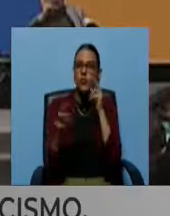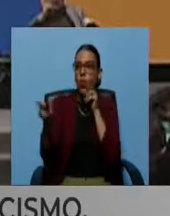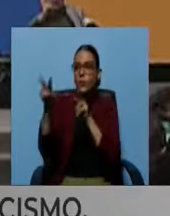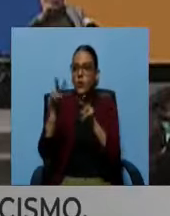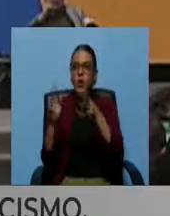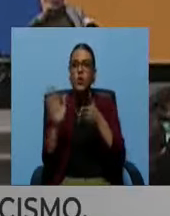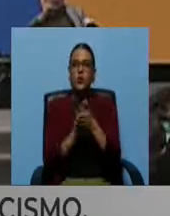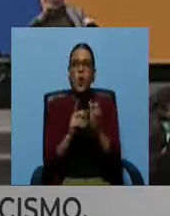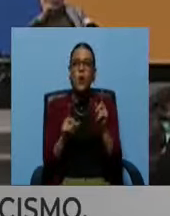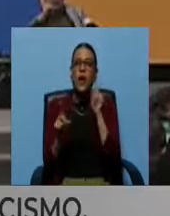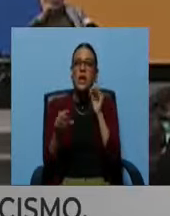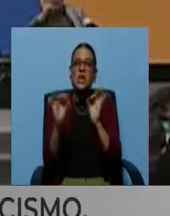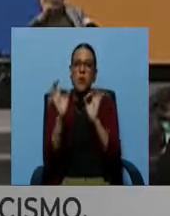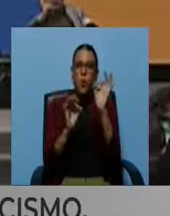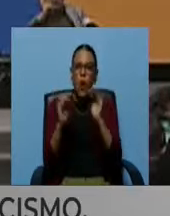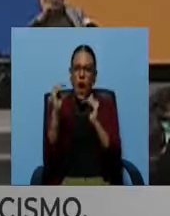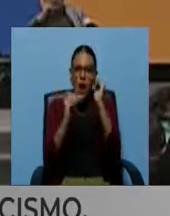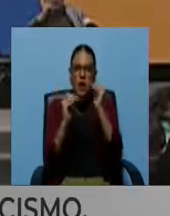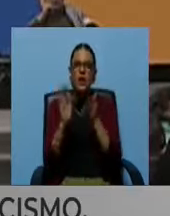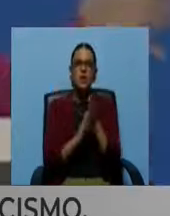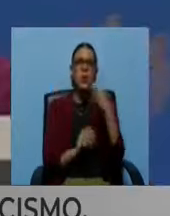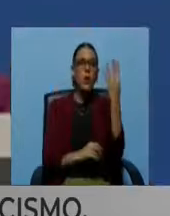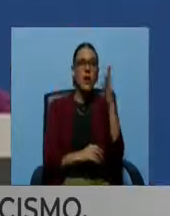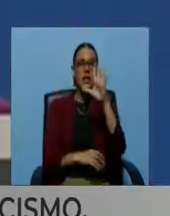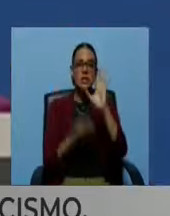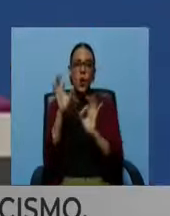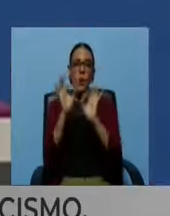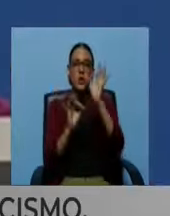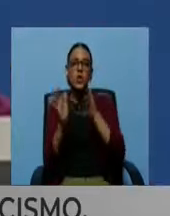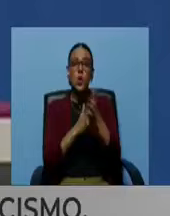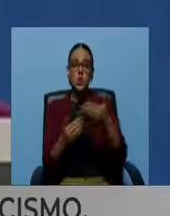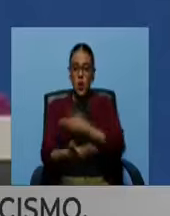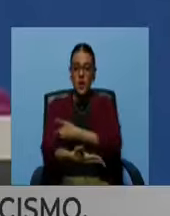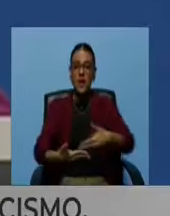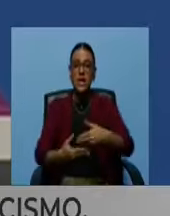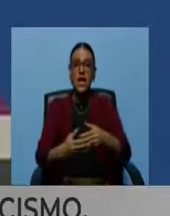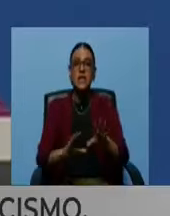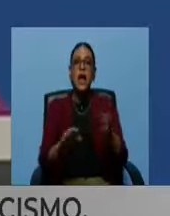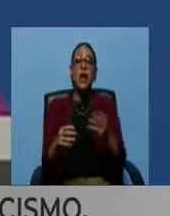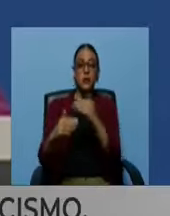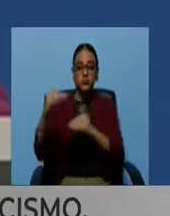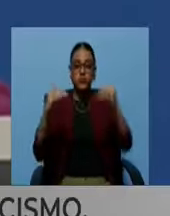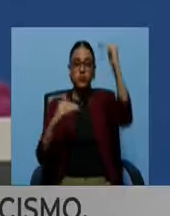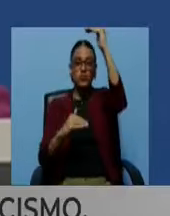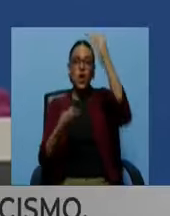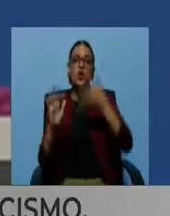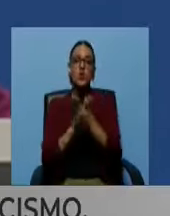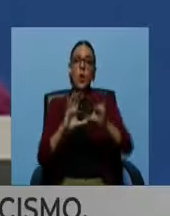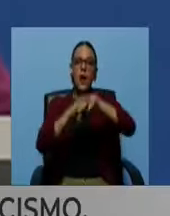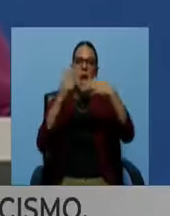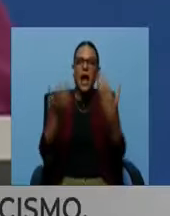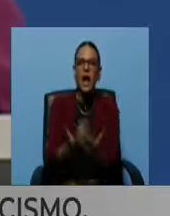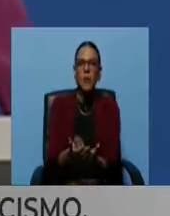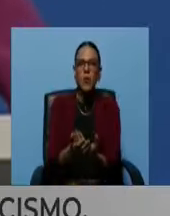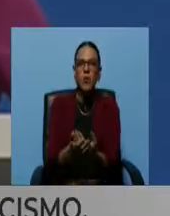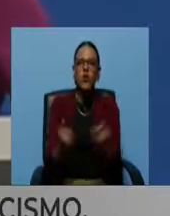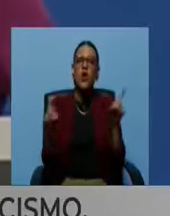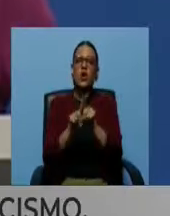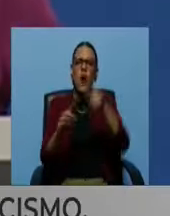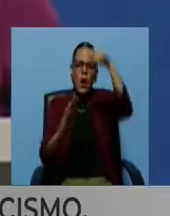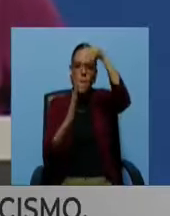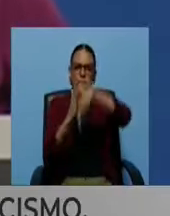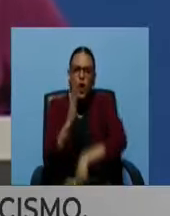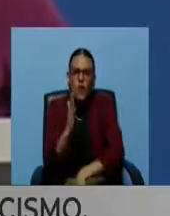el equivalente al 45% de las riquezas del resto de la población mundial. Una profunda crisis